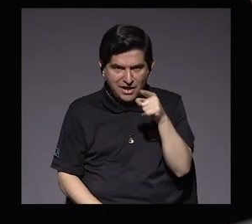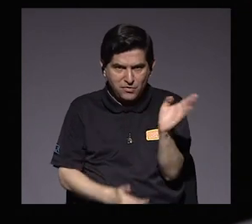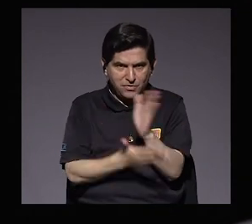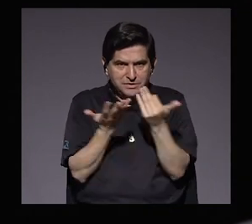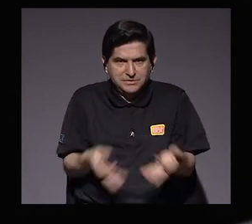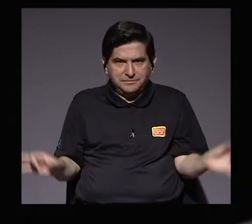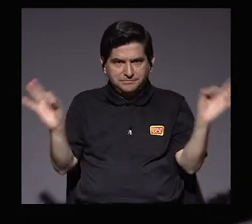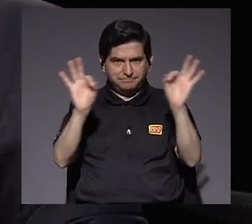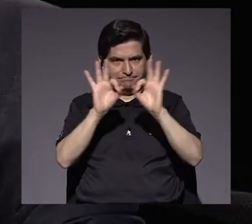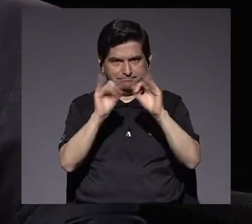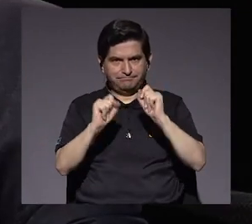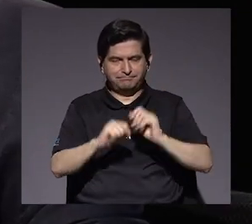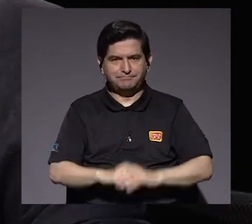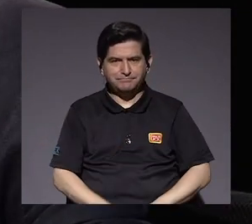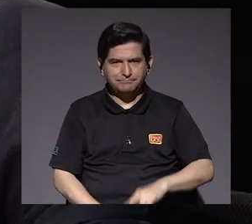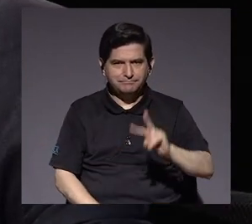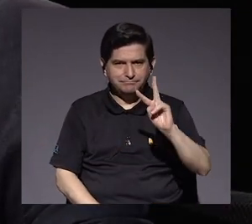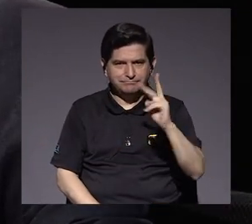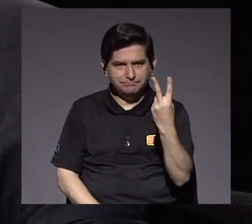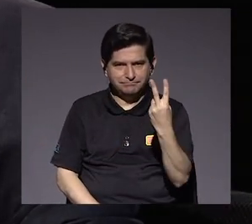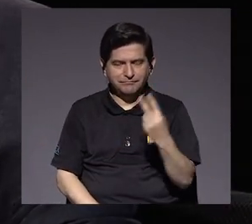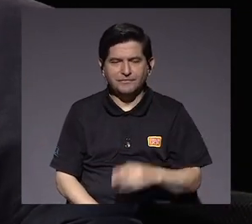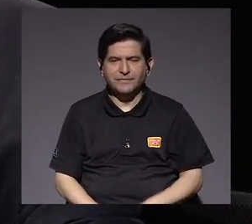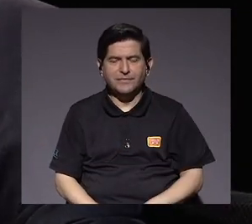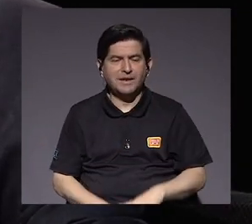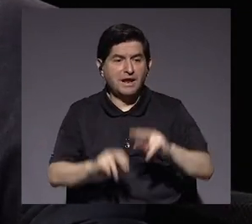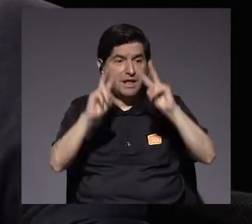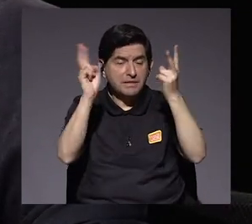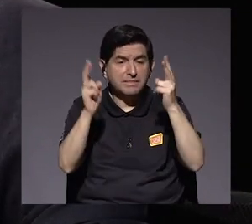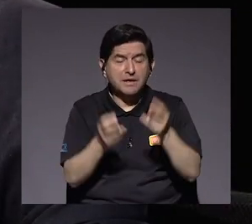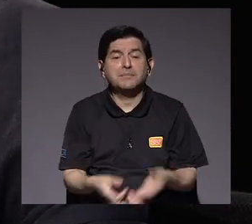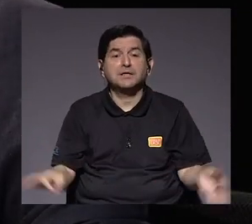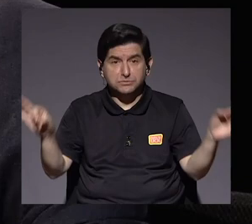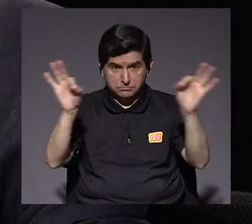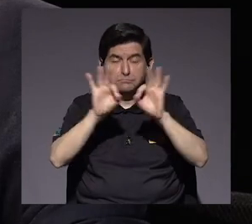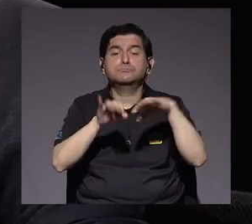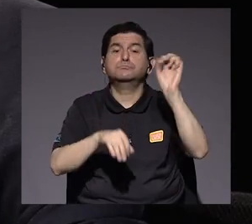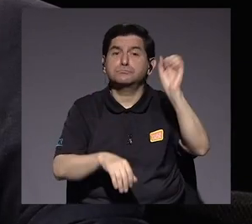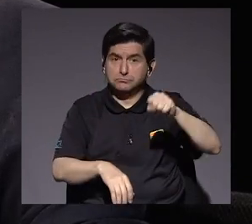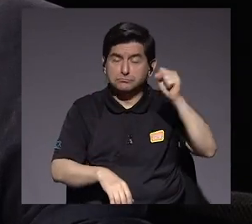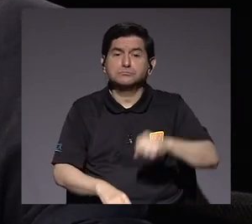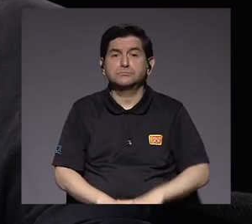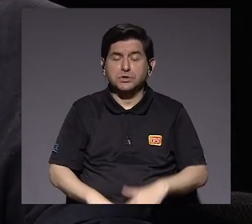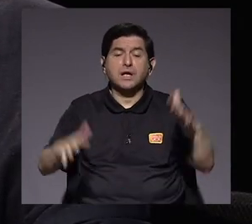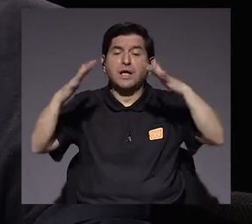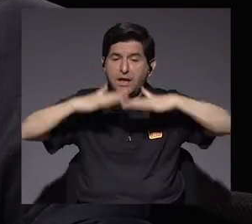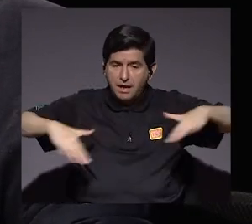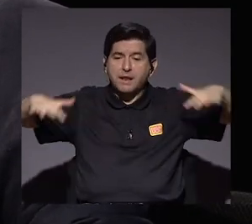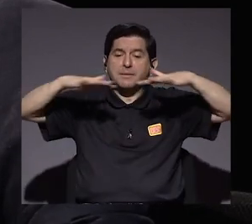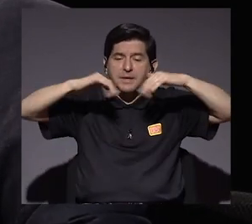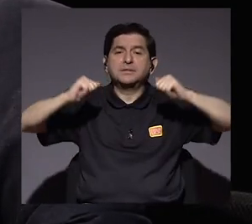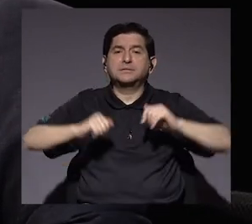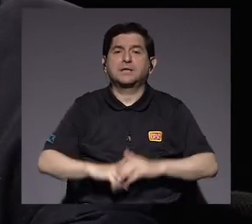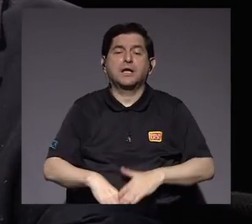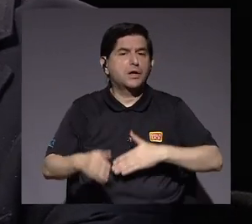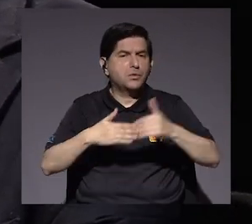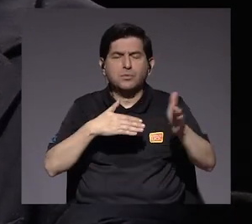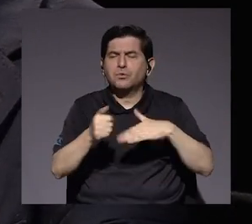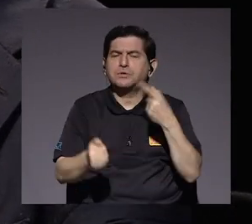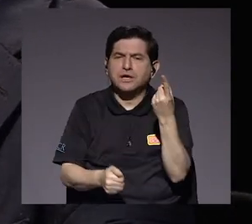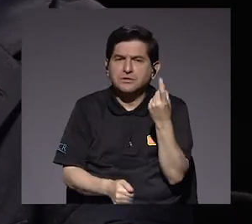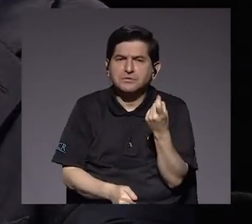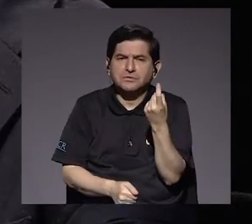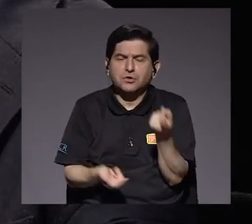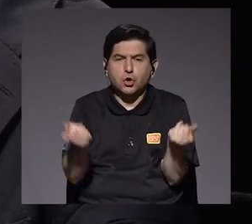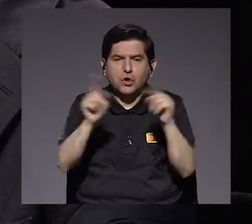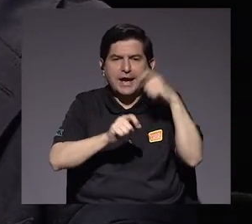es una parte muy importante. Segundo, creo que se está haciendo temas muy relevantes, muy, muy relevantes en el tema ambiental, pese a que hay